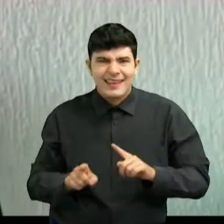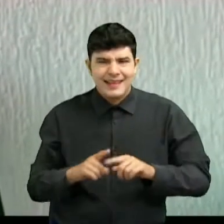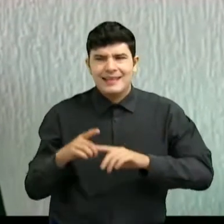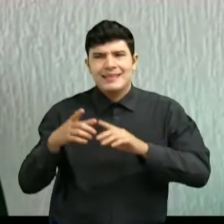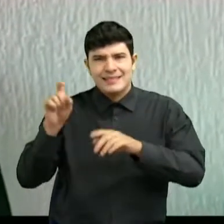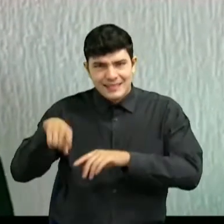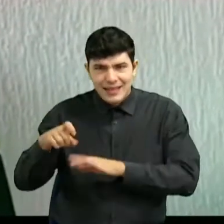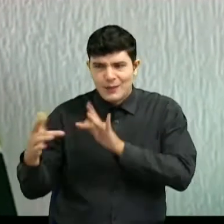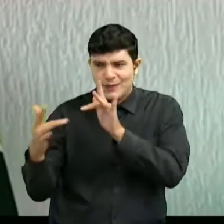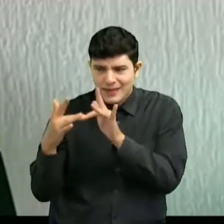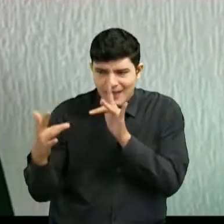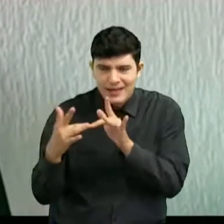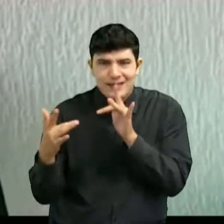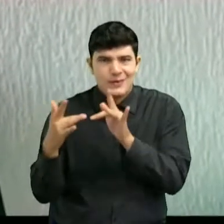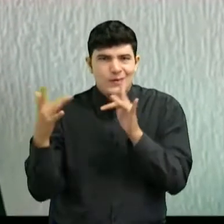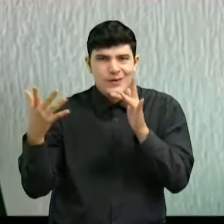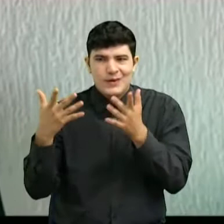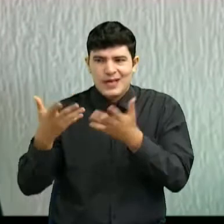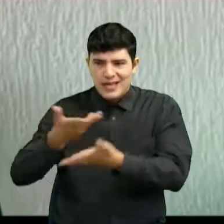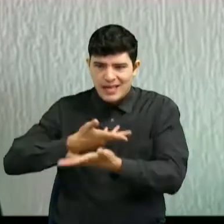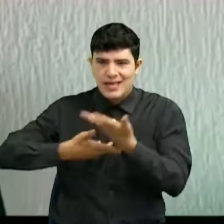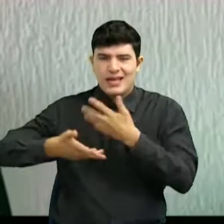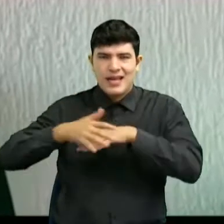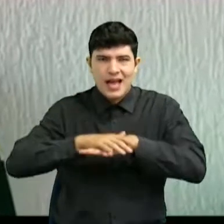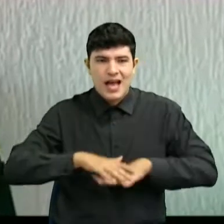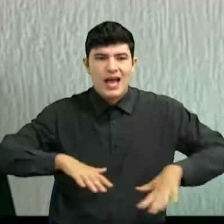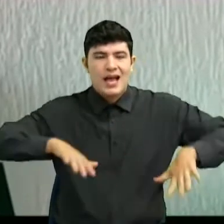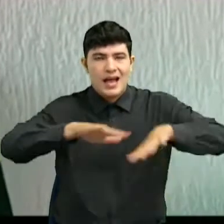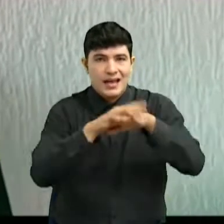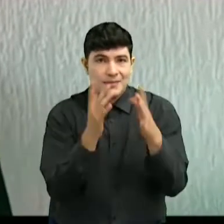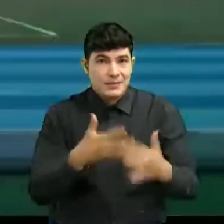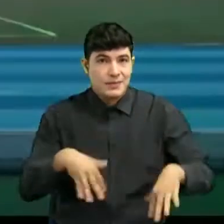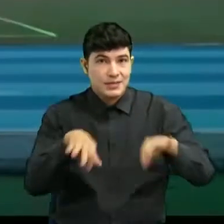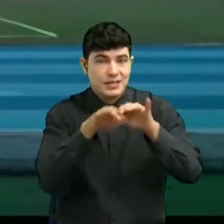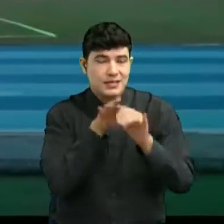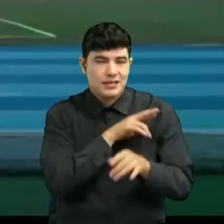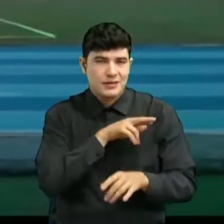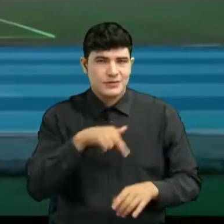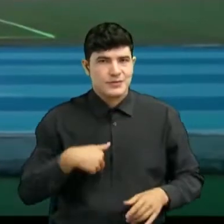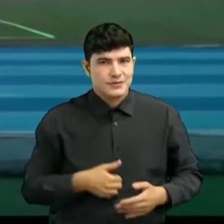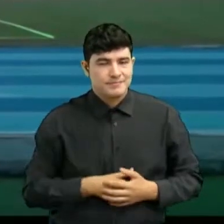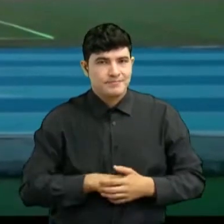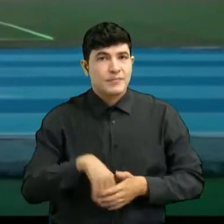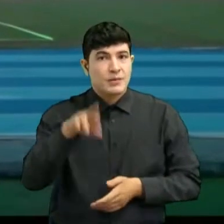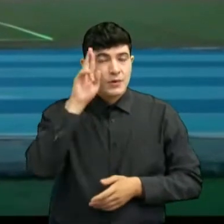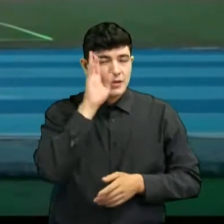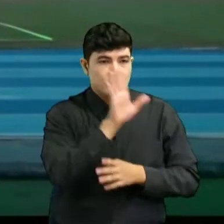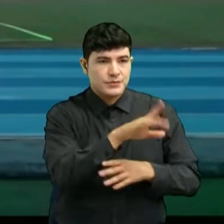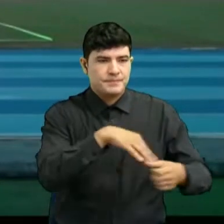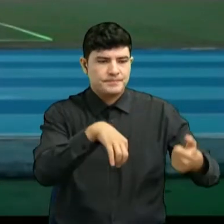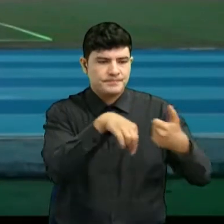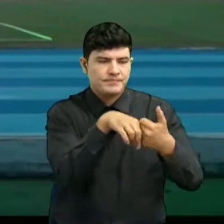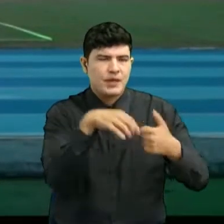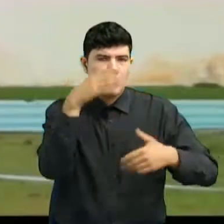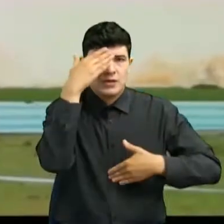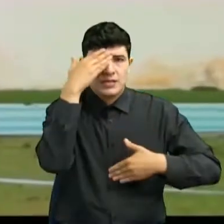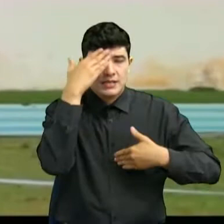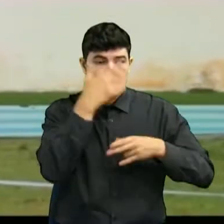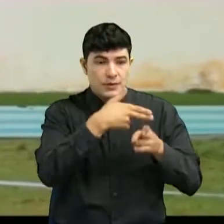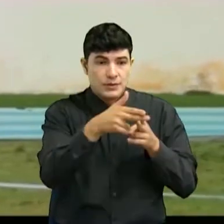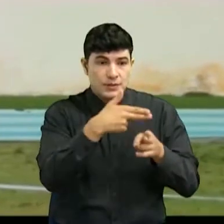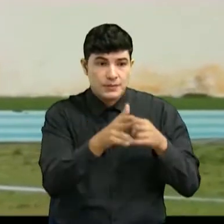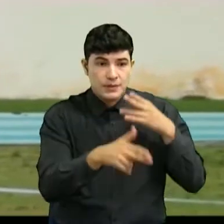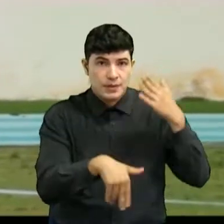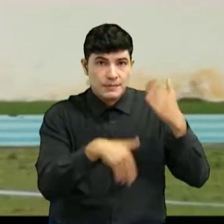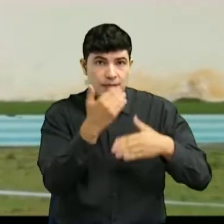contacto con el balón. El tema del espacio es muy importante para nosotros. Pero en Alianza Petrolera son conscientes que el regresar, así sea